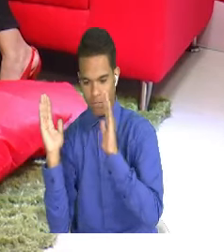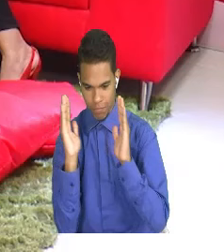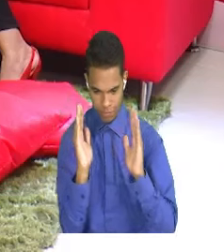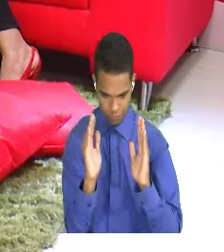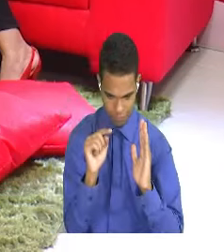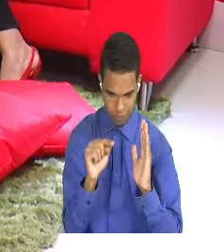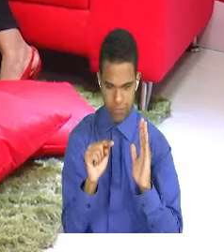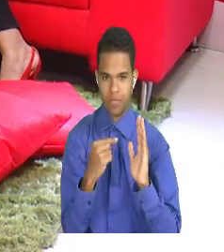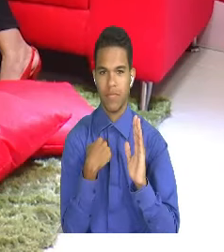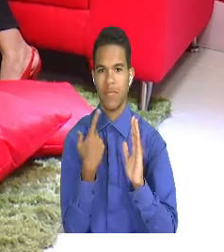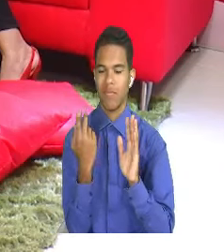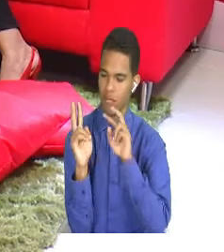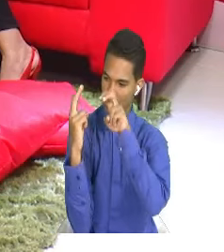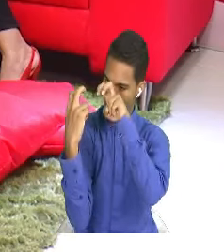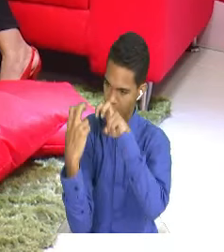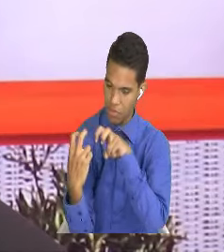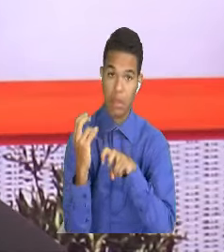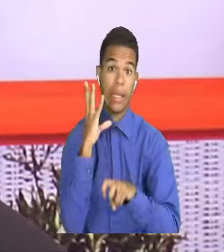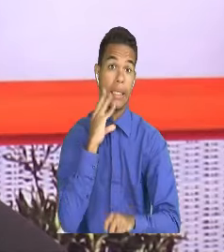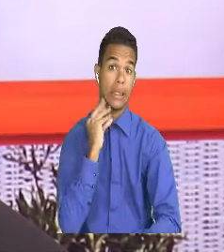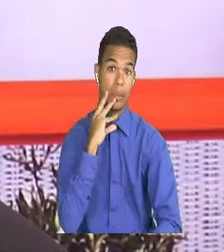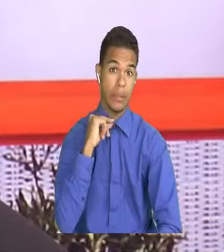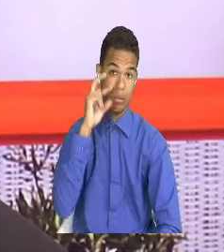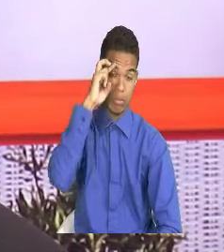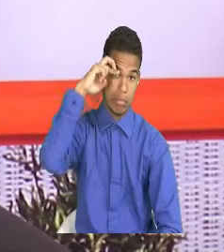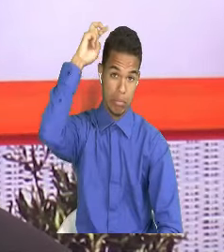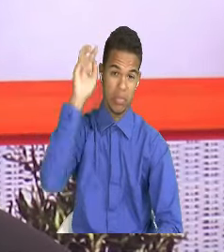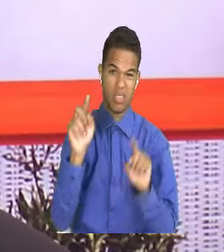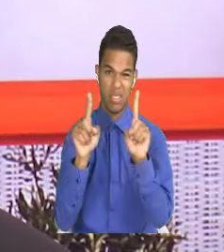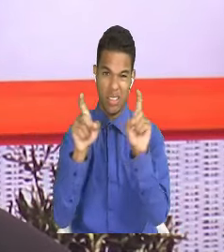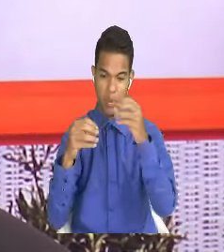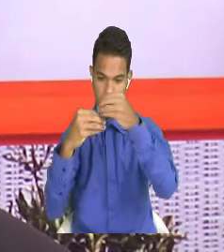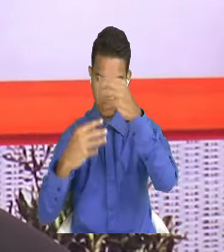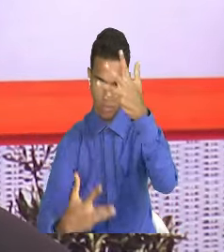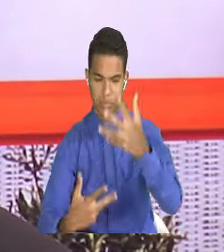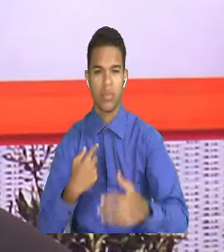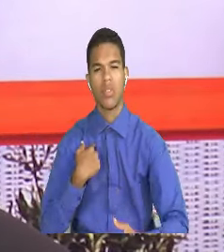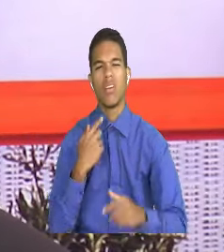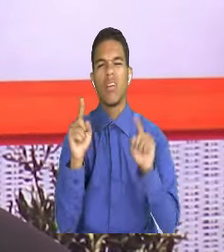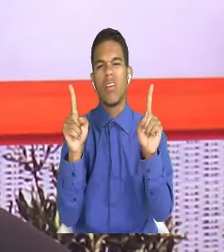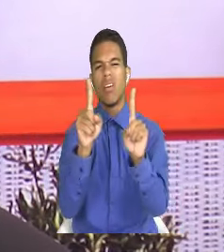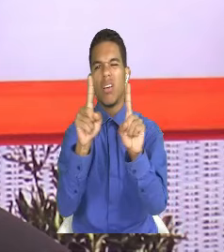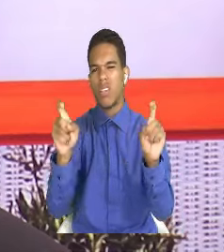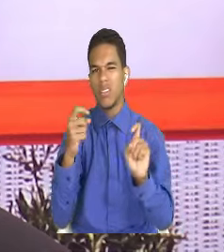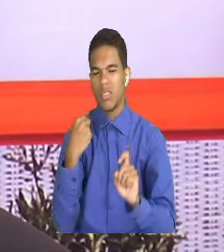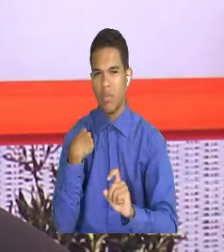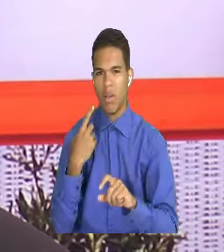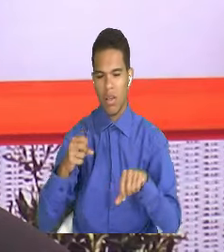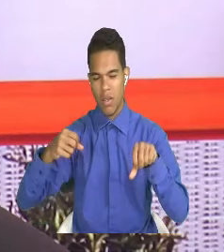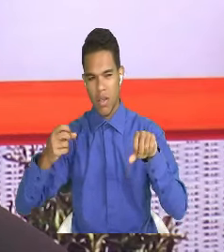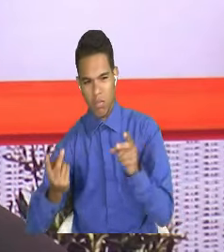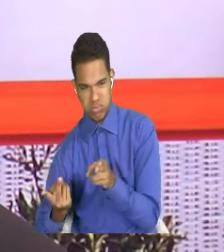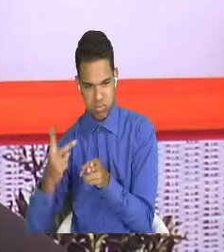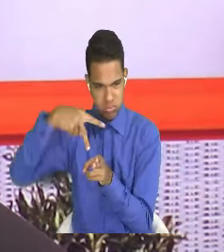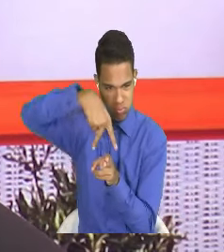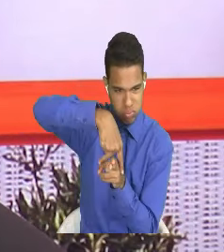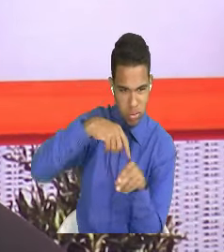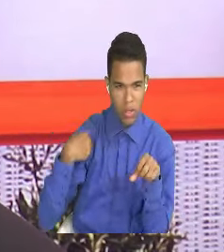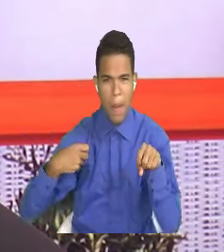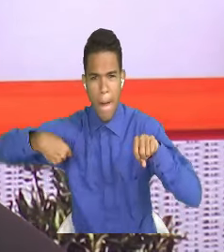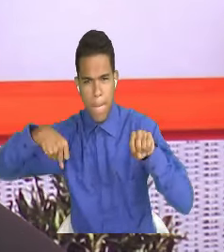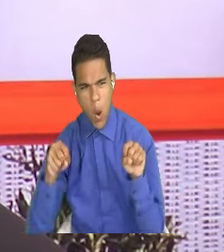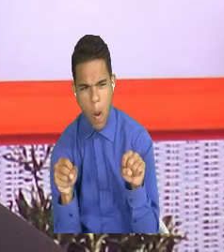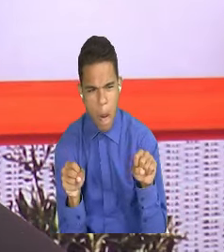cabecera. Hoy vamos a hablar de algo muy común, pues, para los motociclistas, ¿verdad? La pregunta es, tuve un accidente